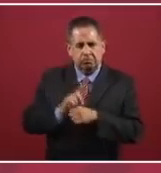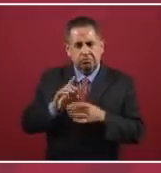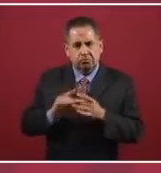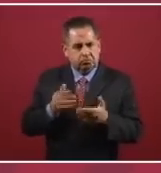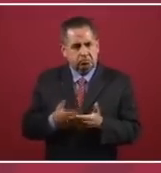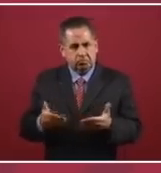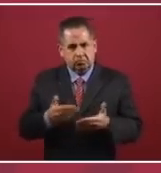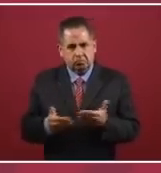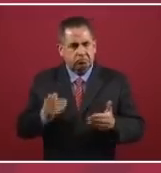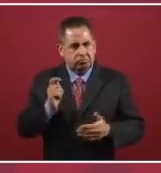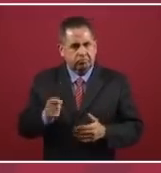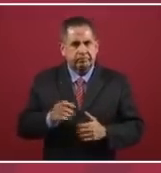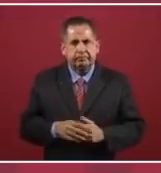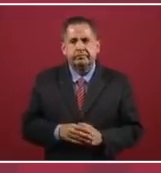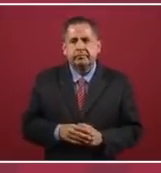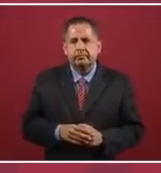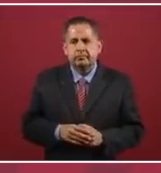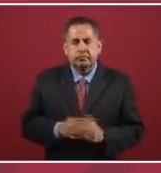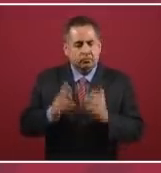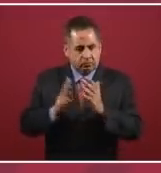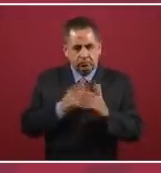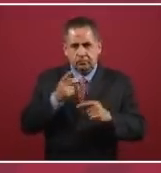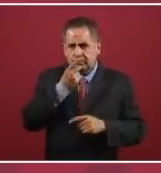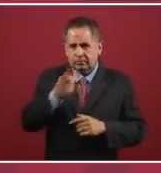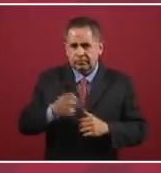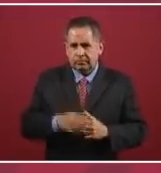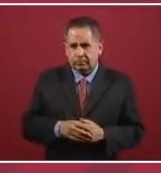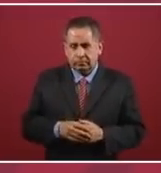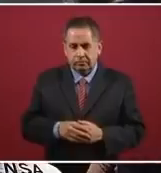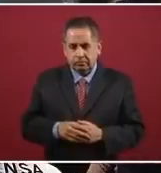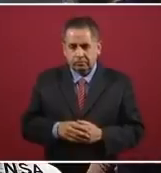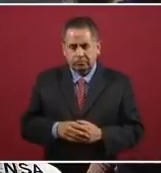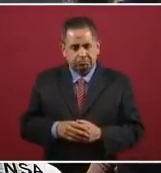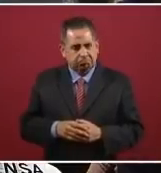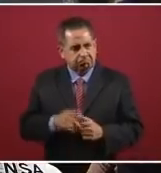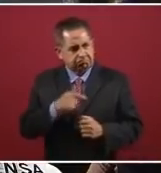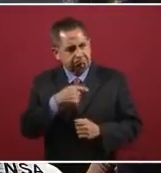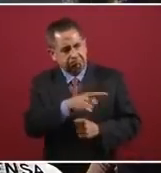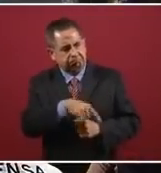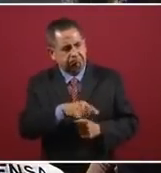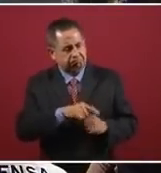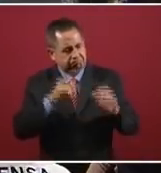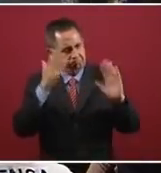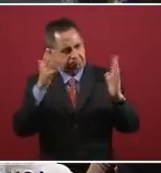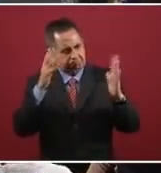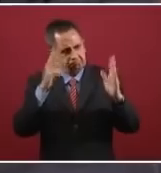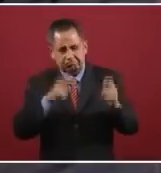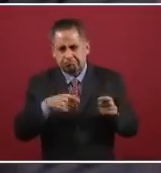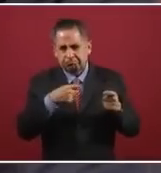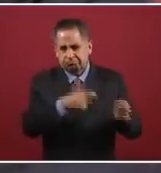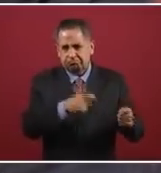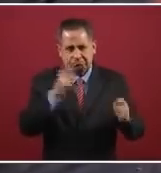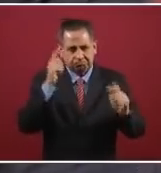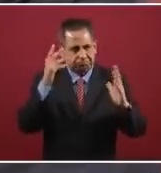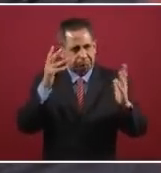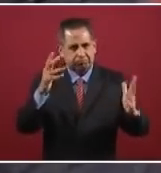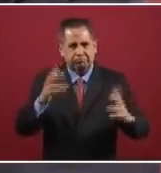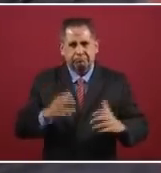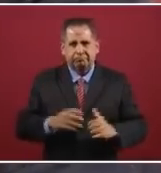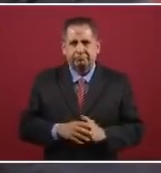ahora lo vuelvo a hacer, un aplauso para los opositores,